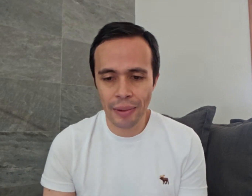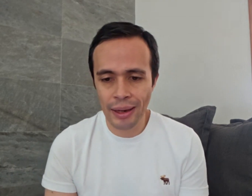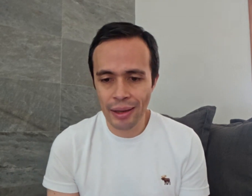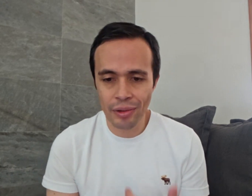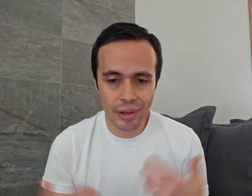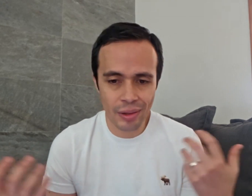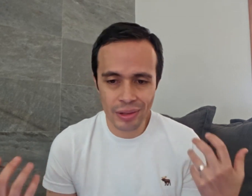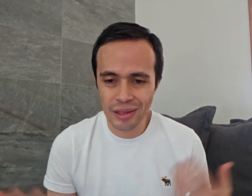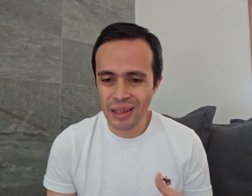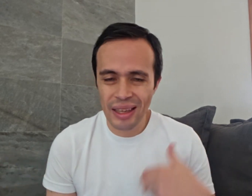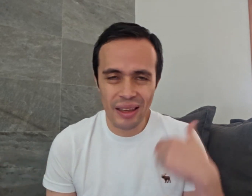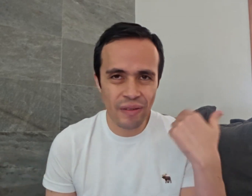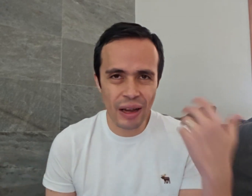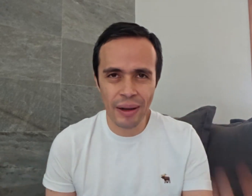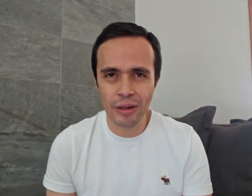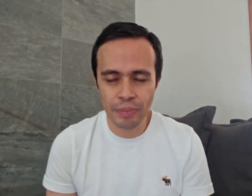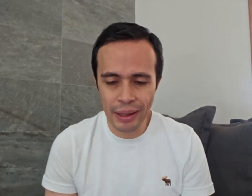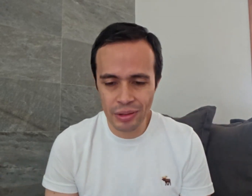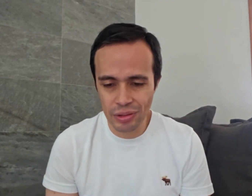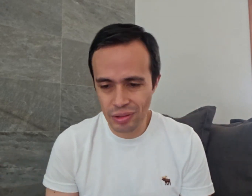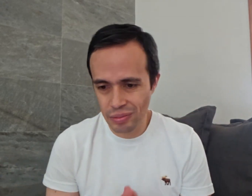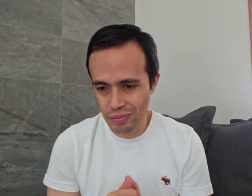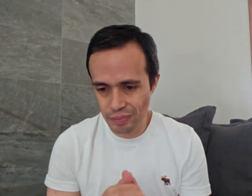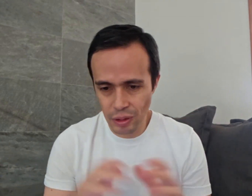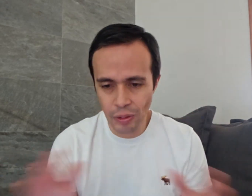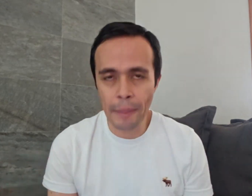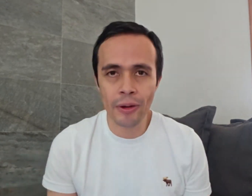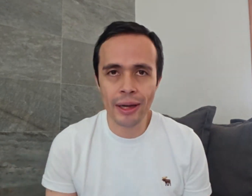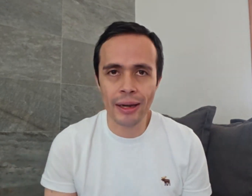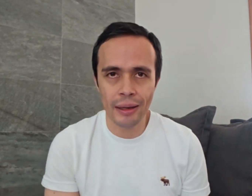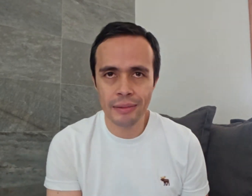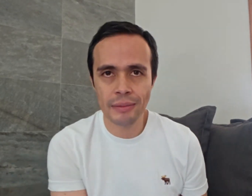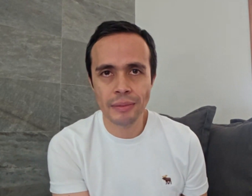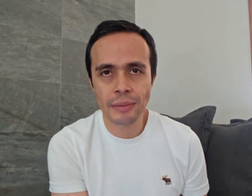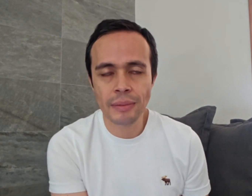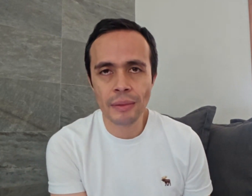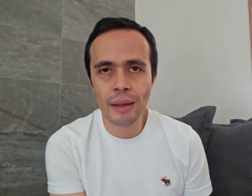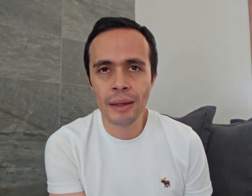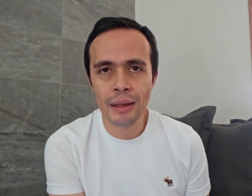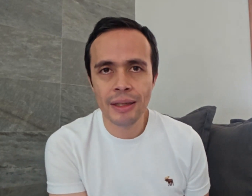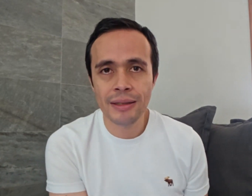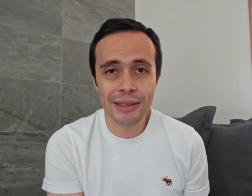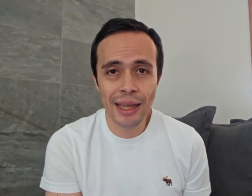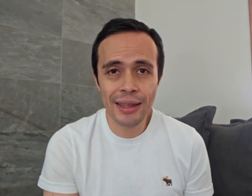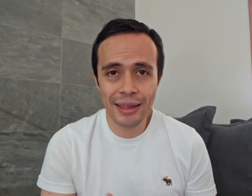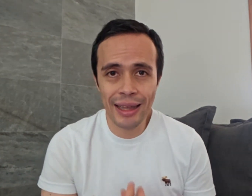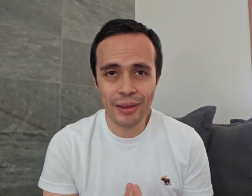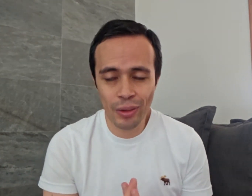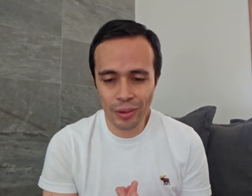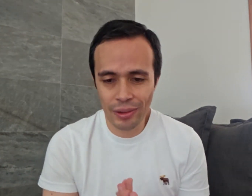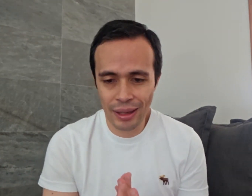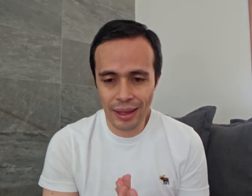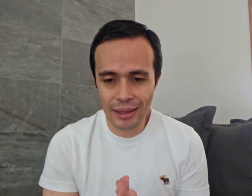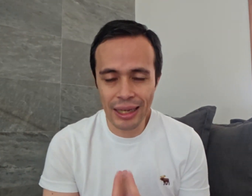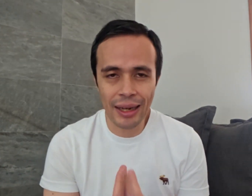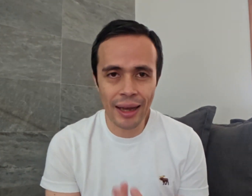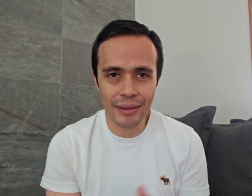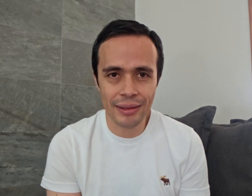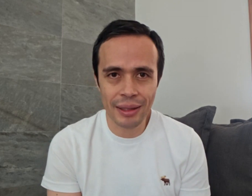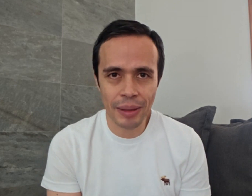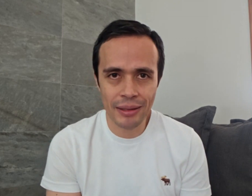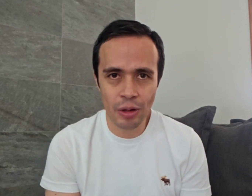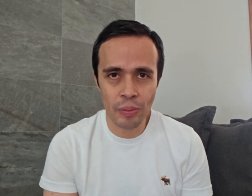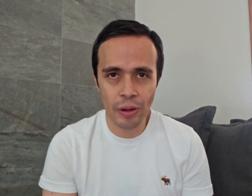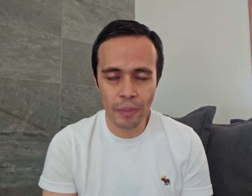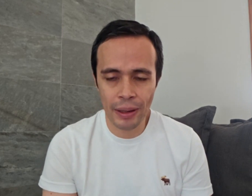se quedaba en ellos, entonces inflaban los precios. Una porquería. Se está tratando de sanear